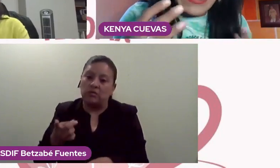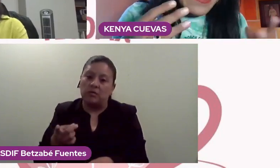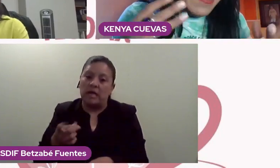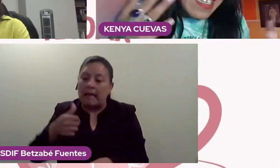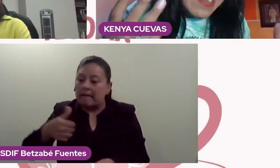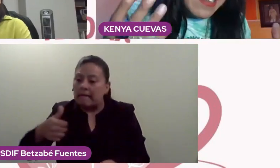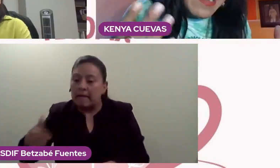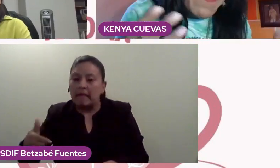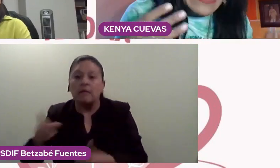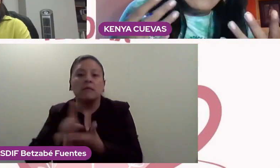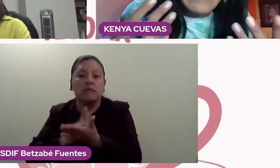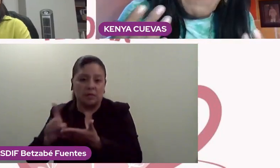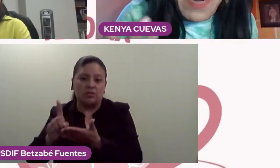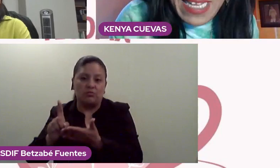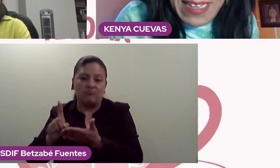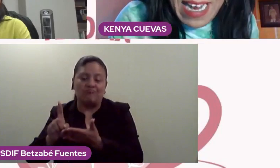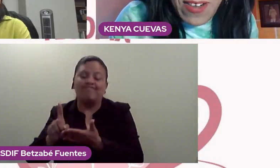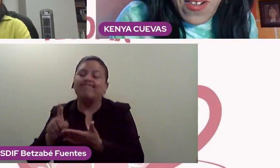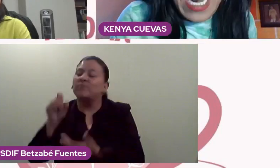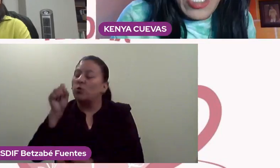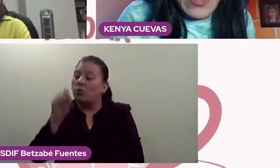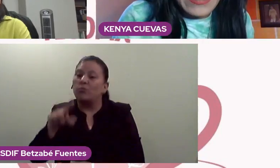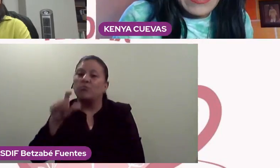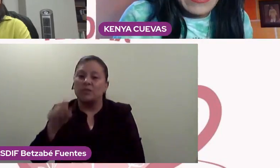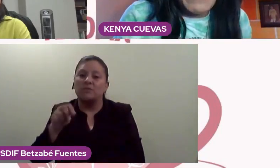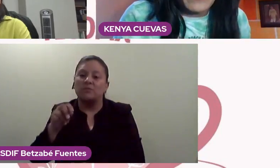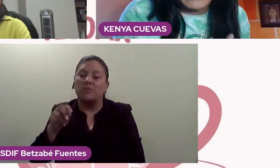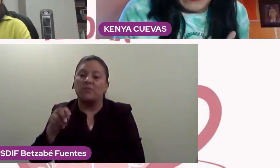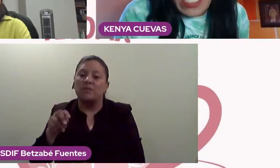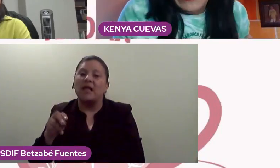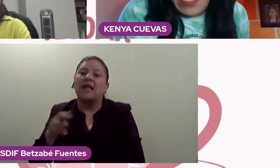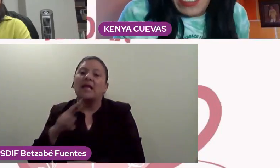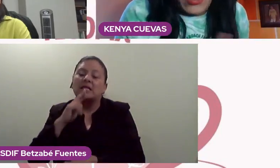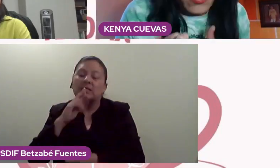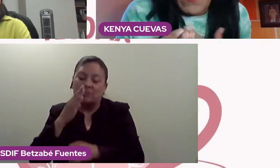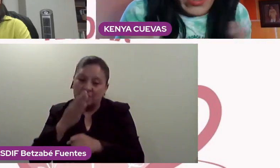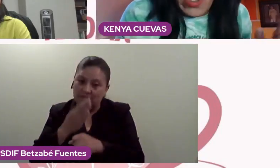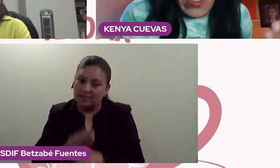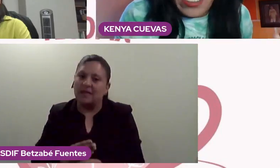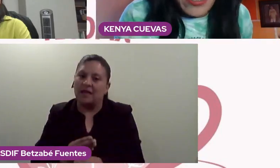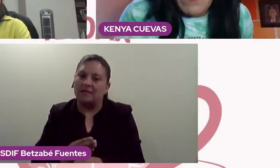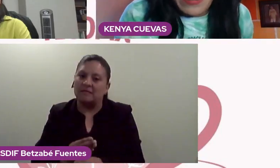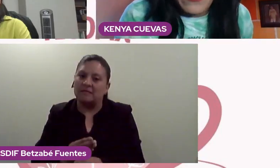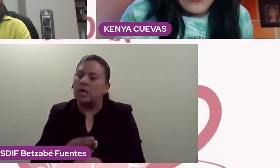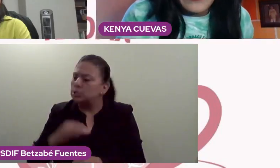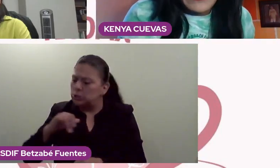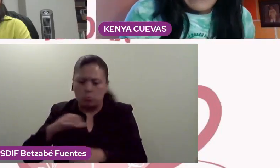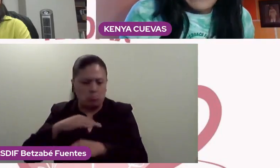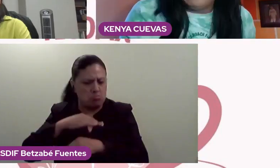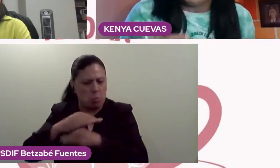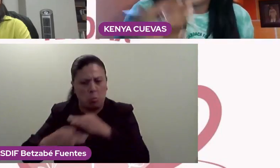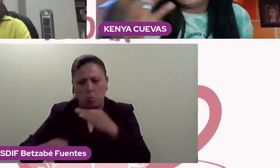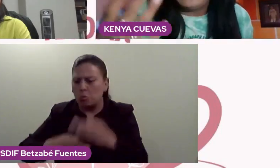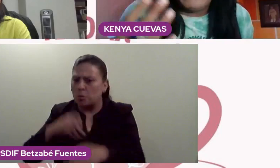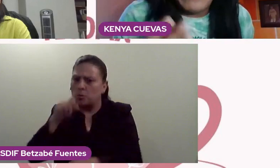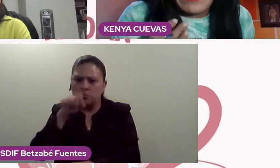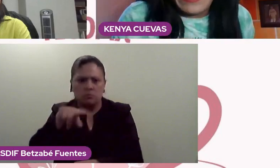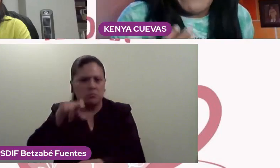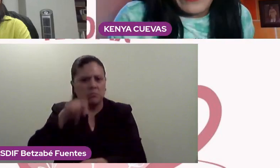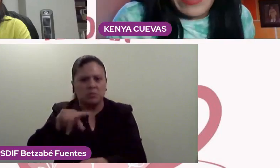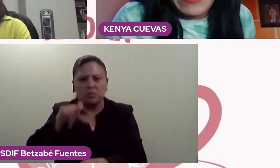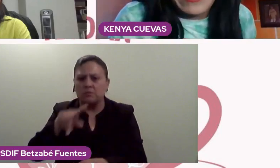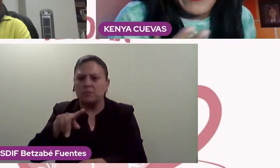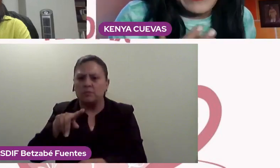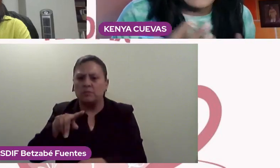pues, se malinterpreta, ¿no? El hecho de que digamos, bueno, tienes derechos como todos los seres humanos y los exijas de una